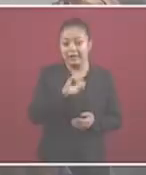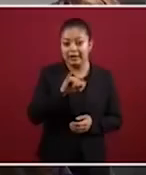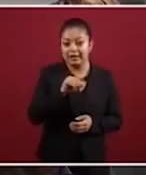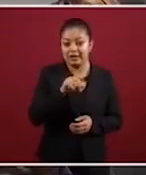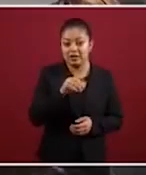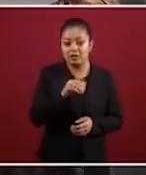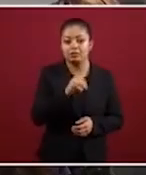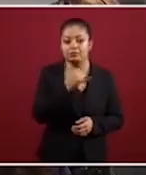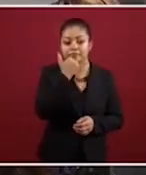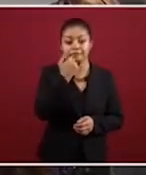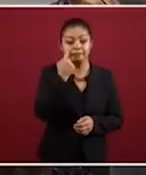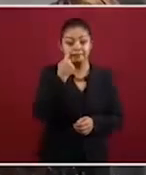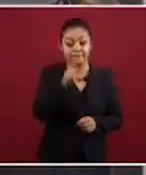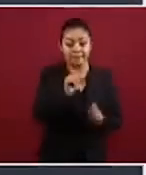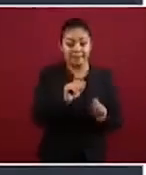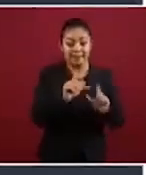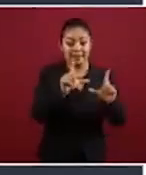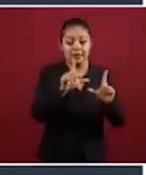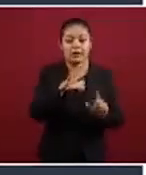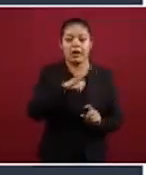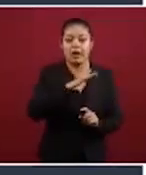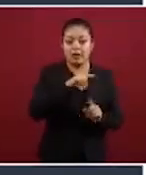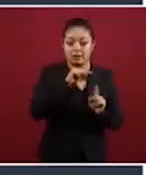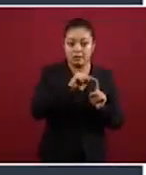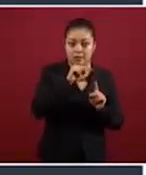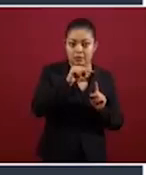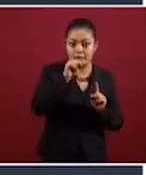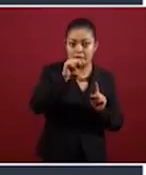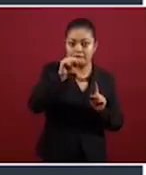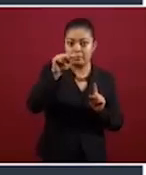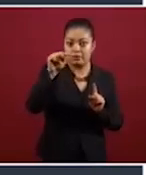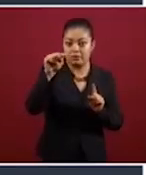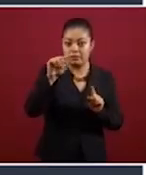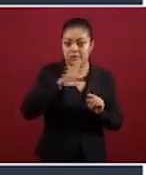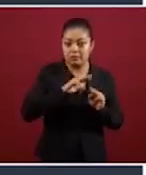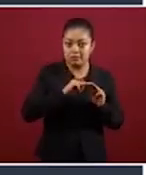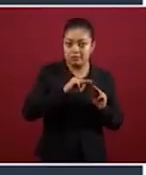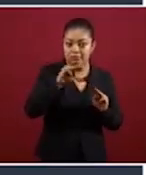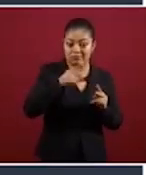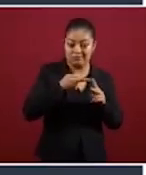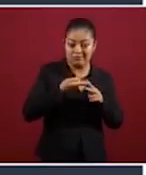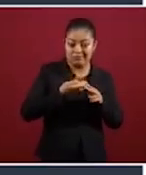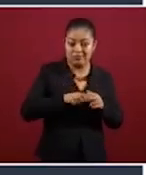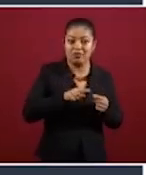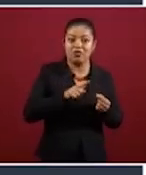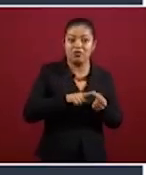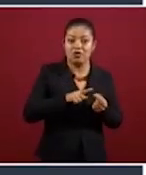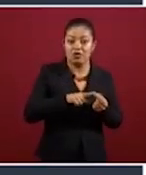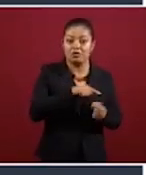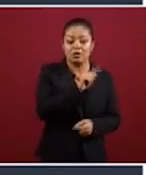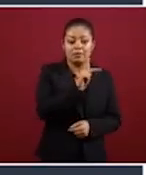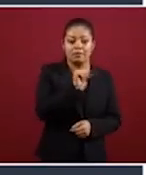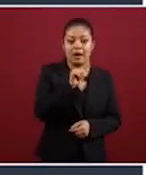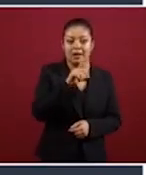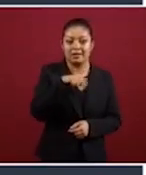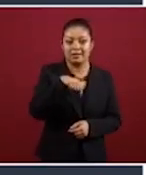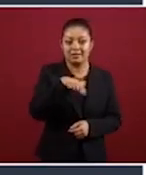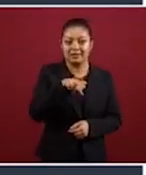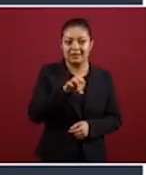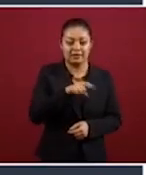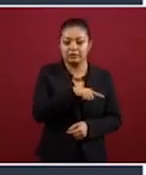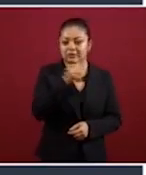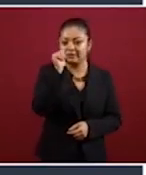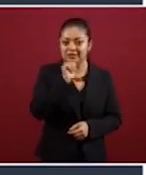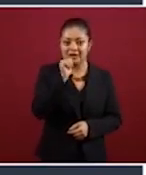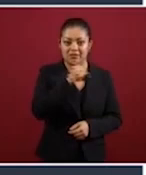Aquí lo que queremos enfatizar es la serie de puntos que va tocando, que inicia el recorrido fundamentalmente en Palenque, que es donde siempre